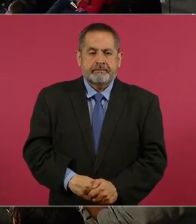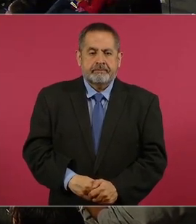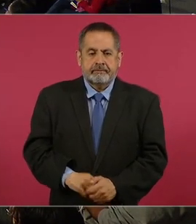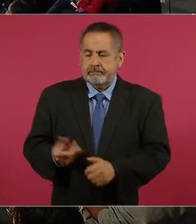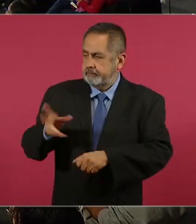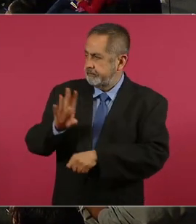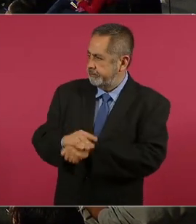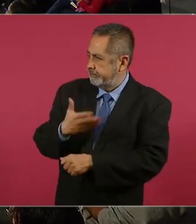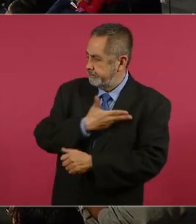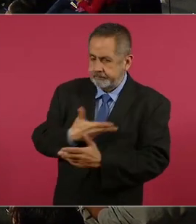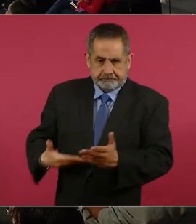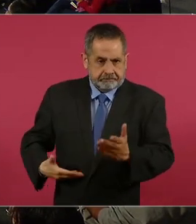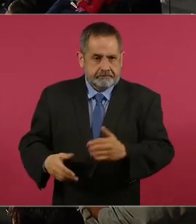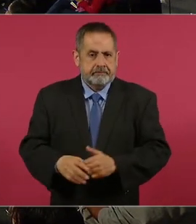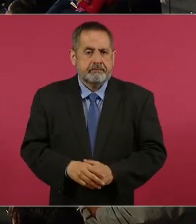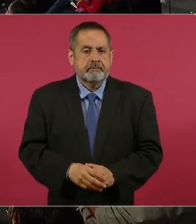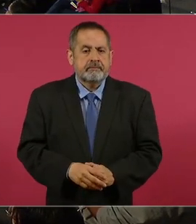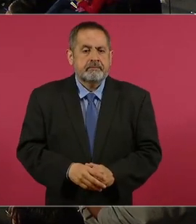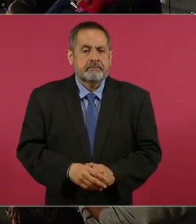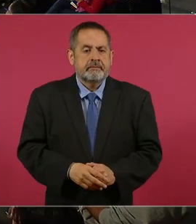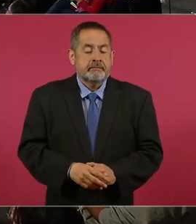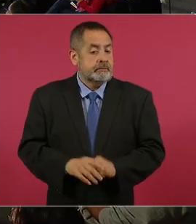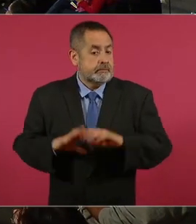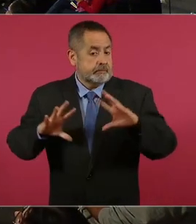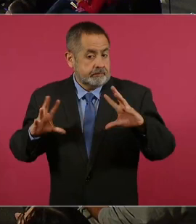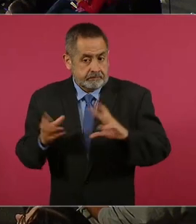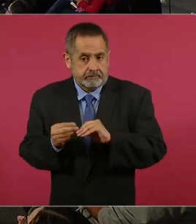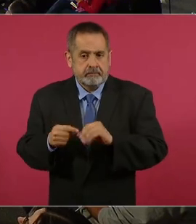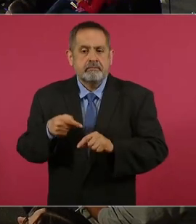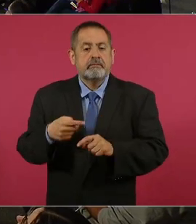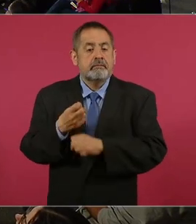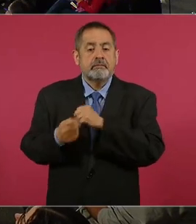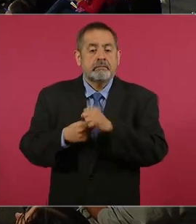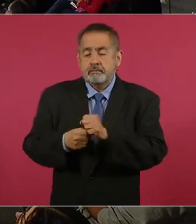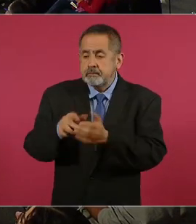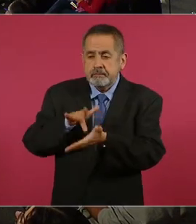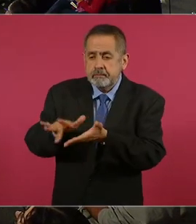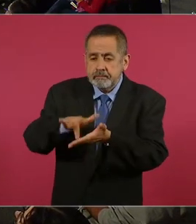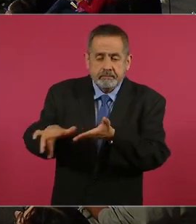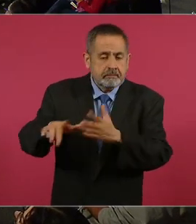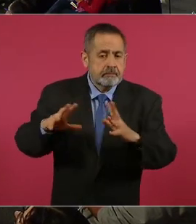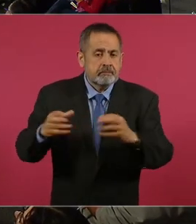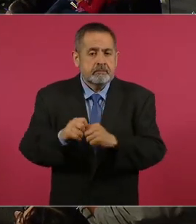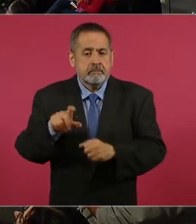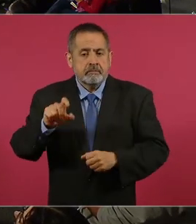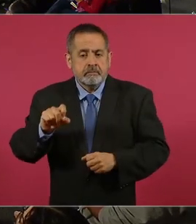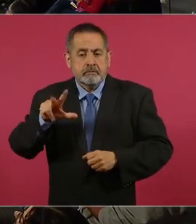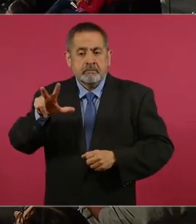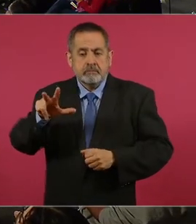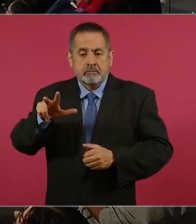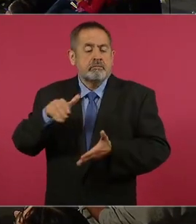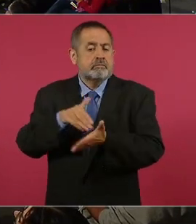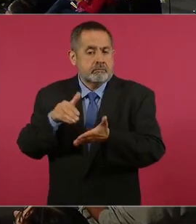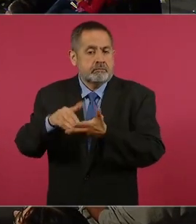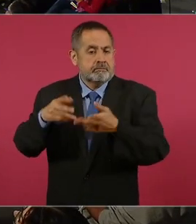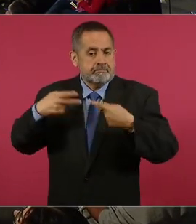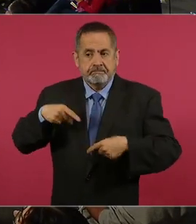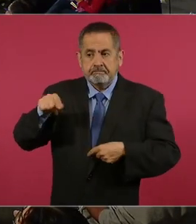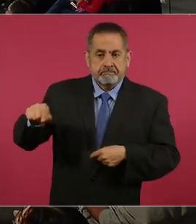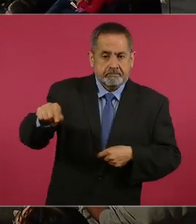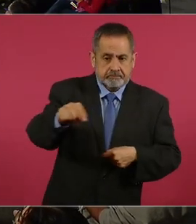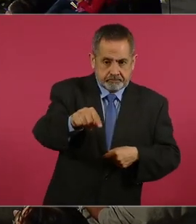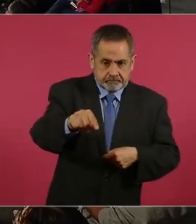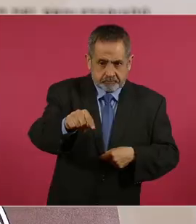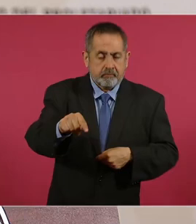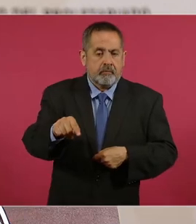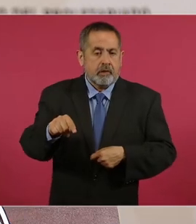Con su permiso, presidente, en suma, este año recibirán apoyos cerca de 28 millones de beneficiarios y